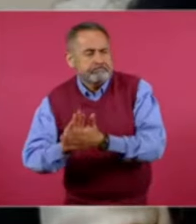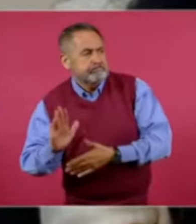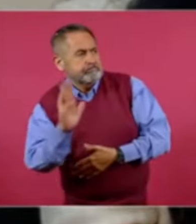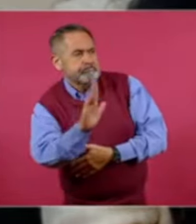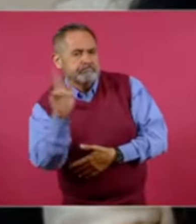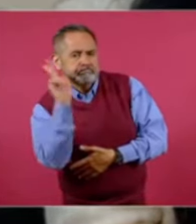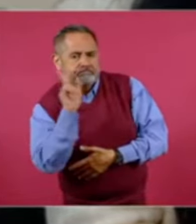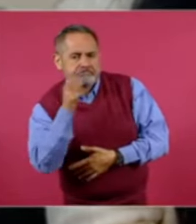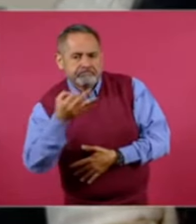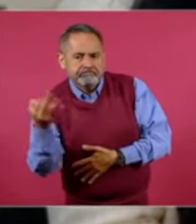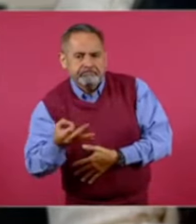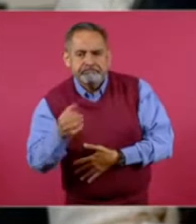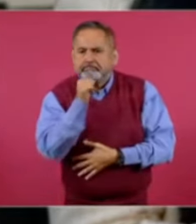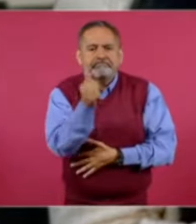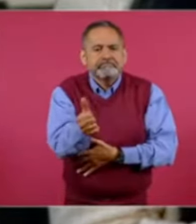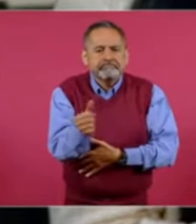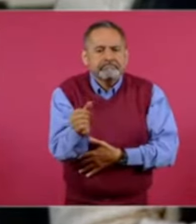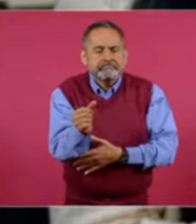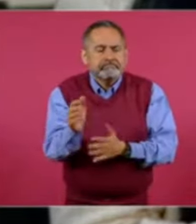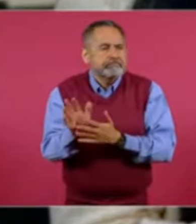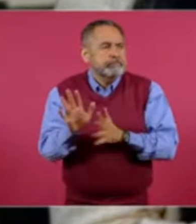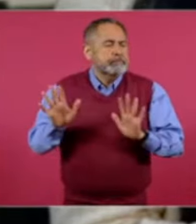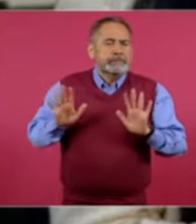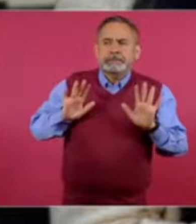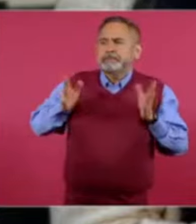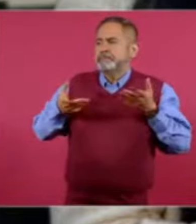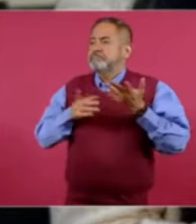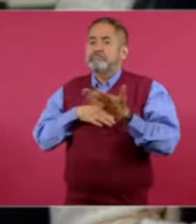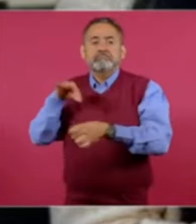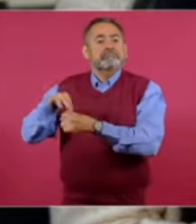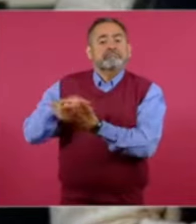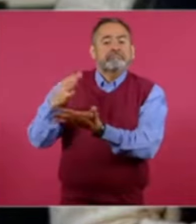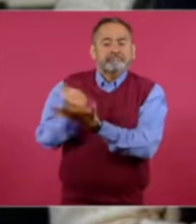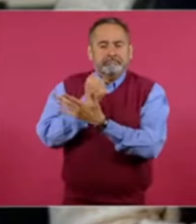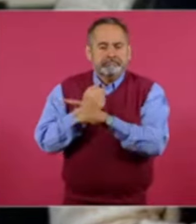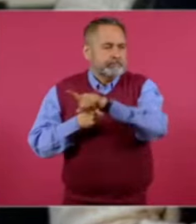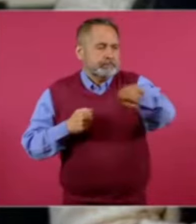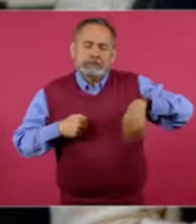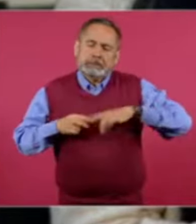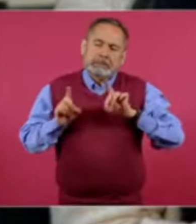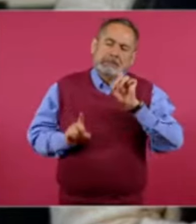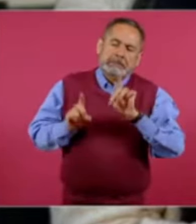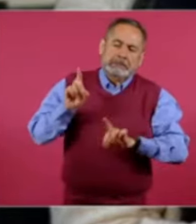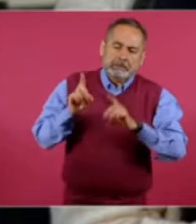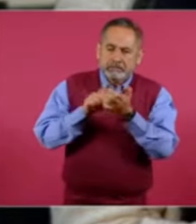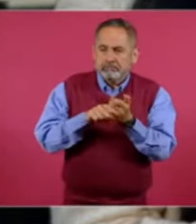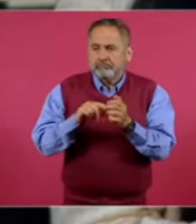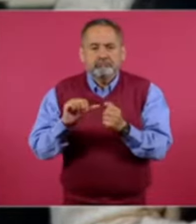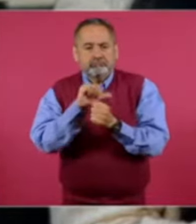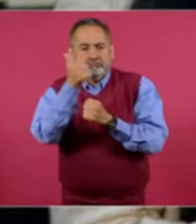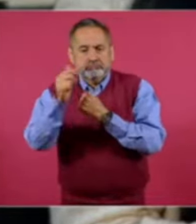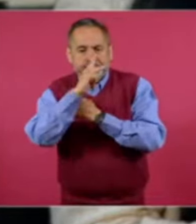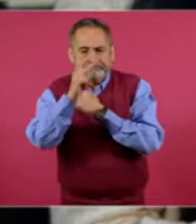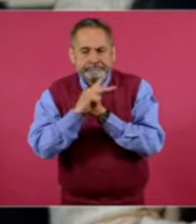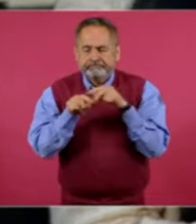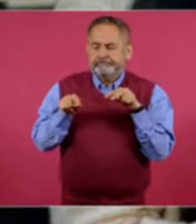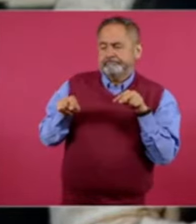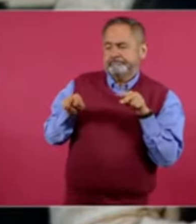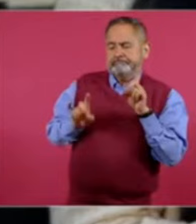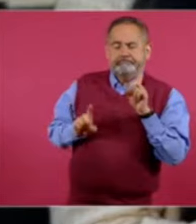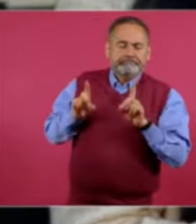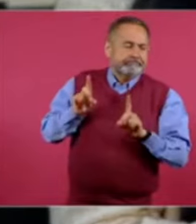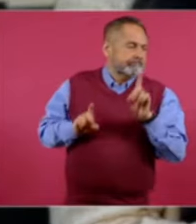corroborar este resultado, pese a que también fue una elección pues cuestionada no solo por la oposición, sino por algunos otros países del